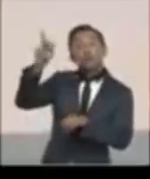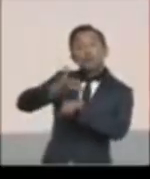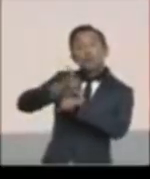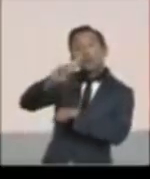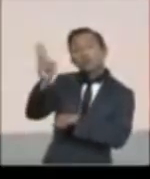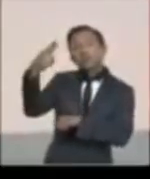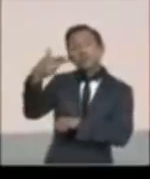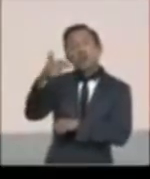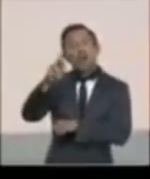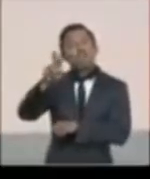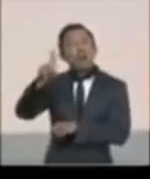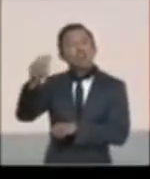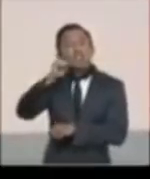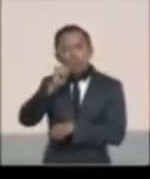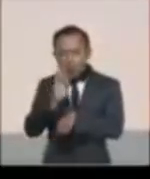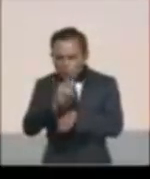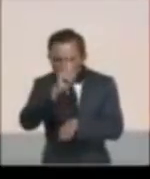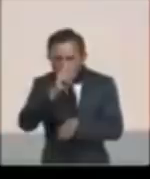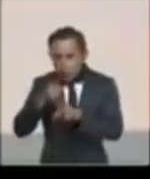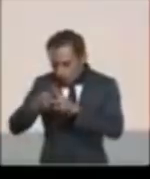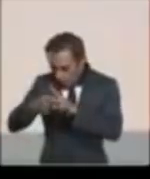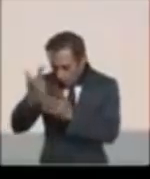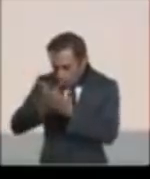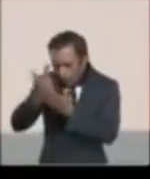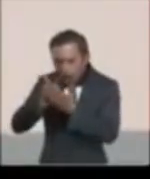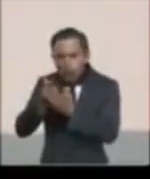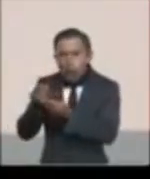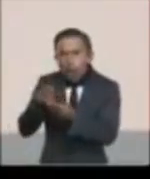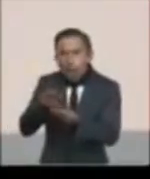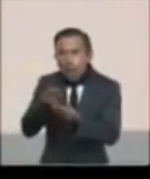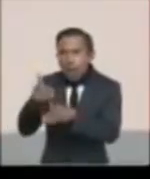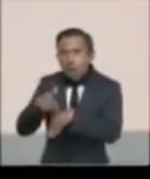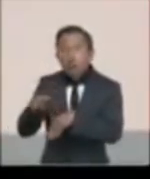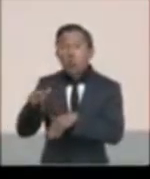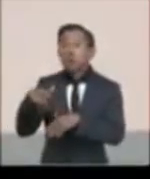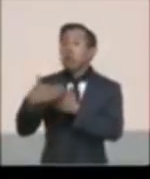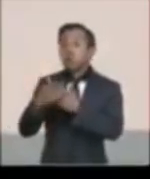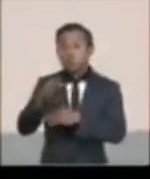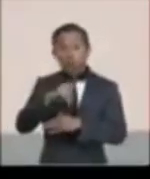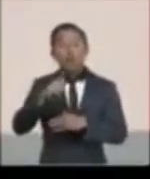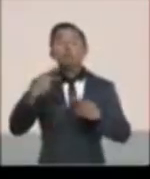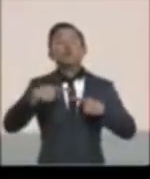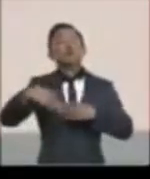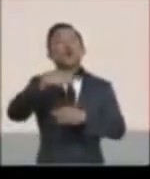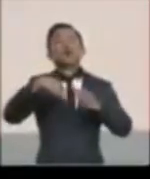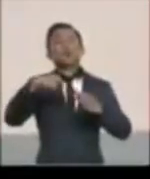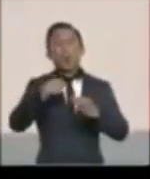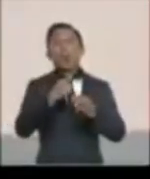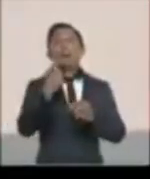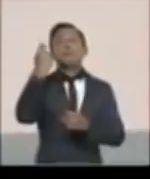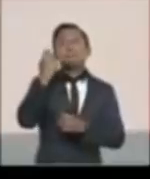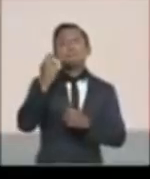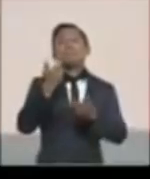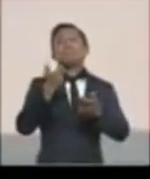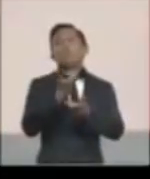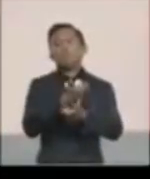que no le da tiempo por andar ofreciendo que le va a dar dinero a todo mundo. Y además la amnistía no